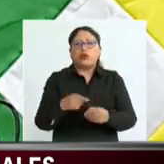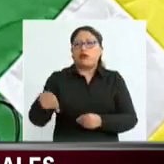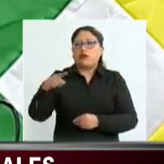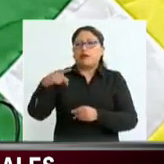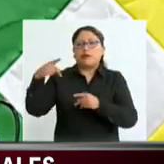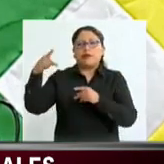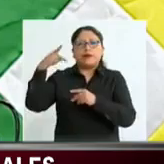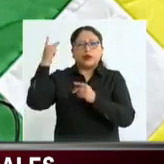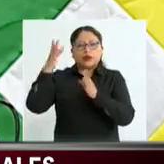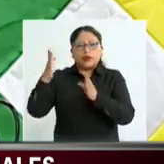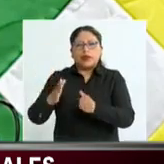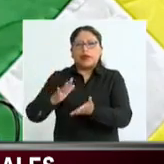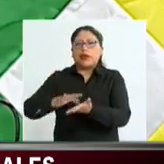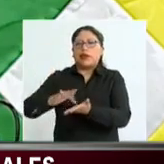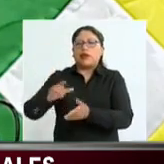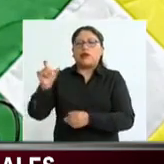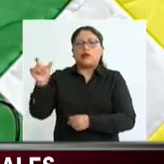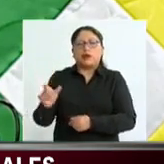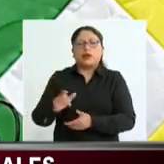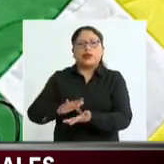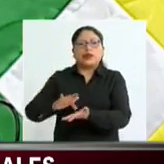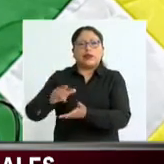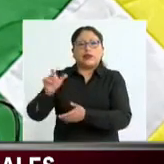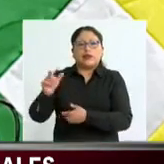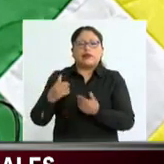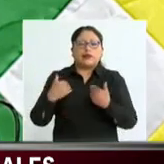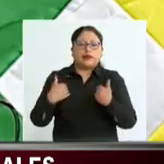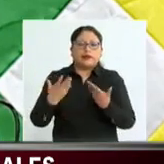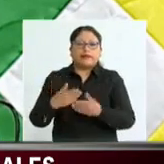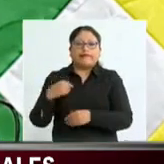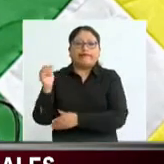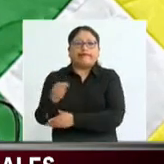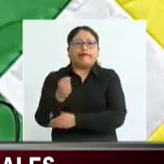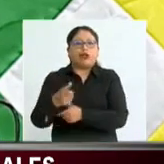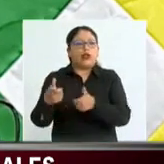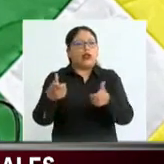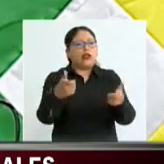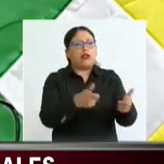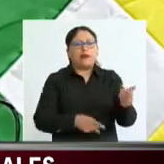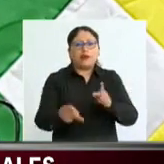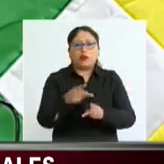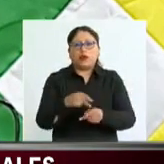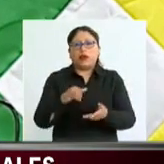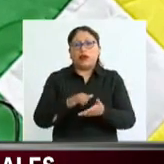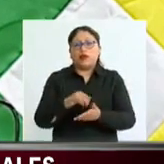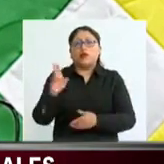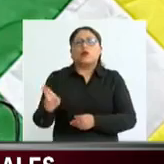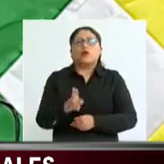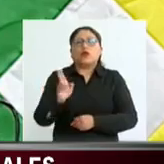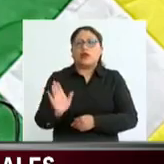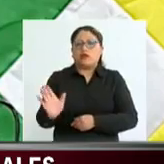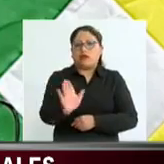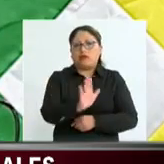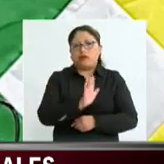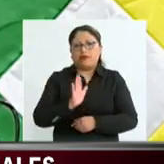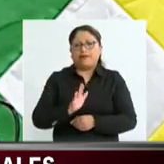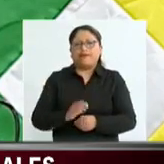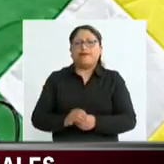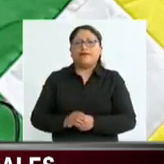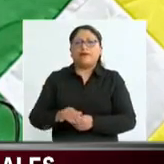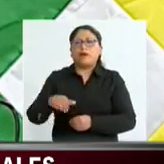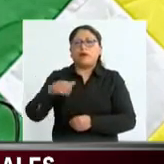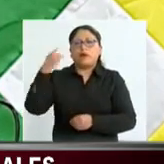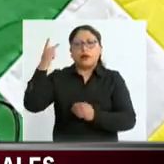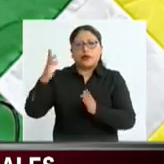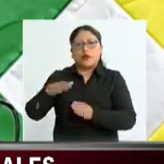propios intereses de clase, utilizándolos a muchos hermanos y hermanas como bandera. Nuestro gobierno, como lo ha